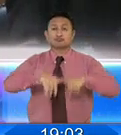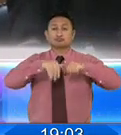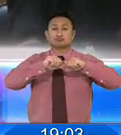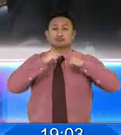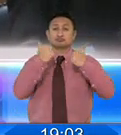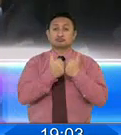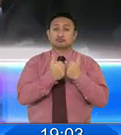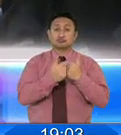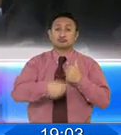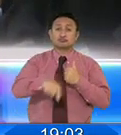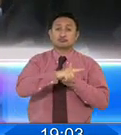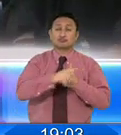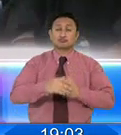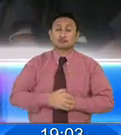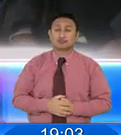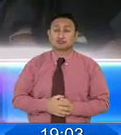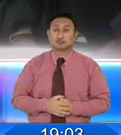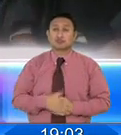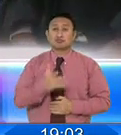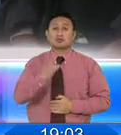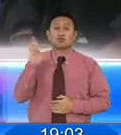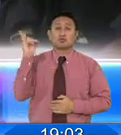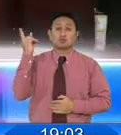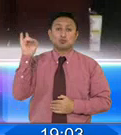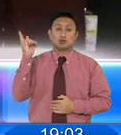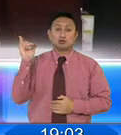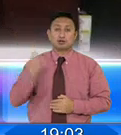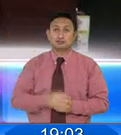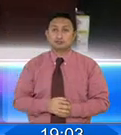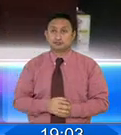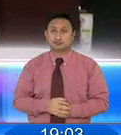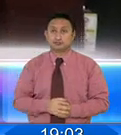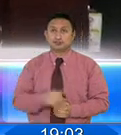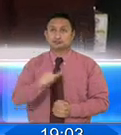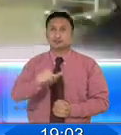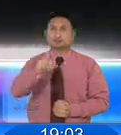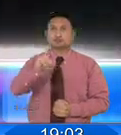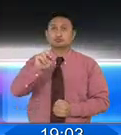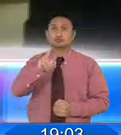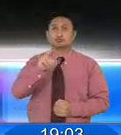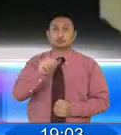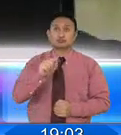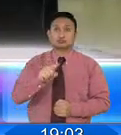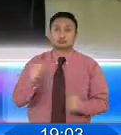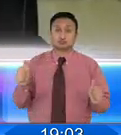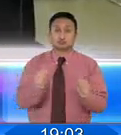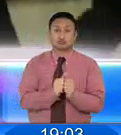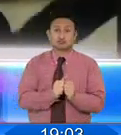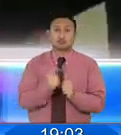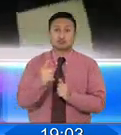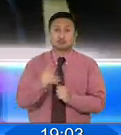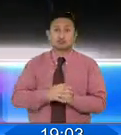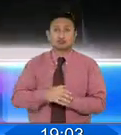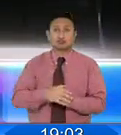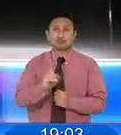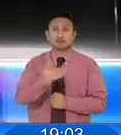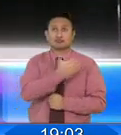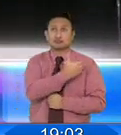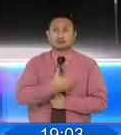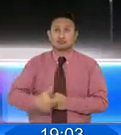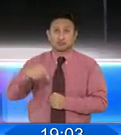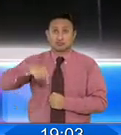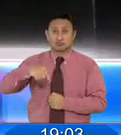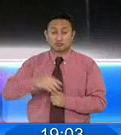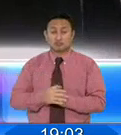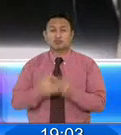Legislativa Plurinacional del país hermano. Arauz compartió el acto de posesión con diversos jefes de Estado de la región, así como